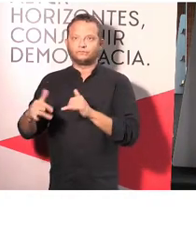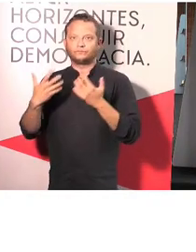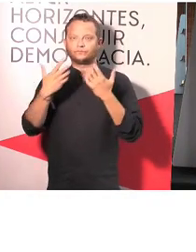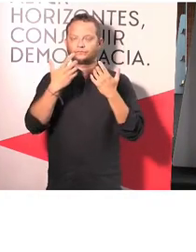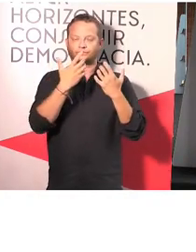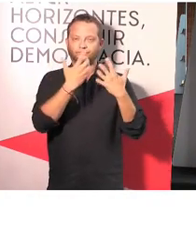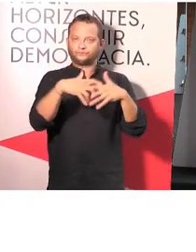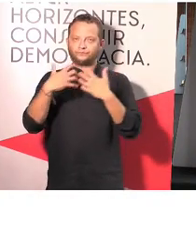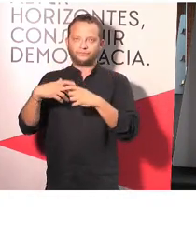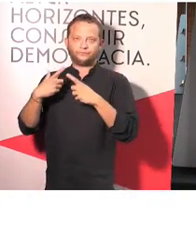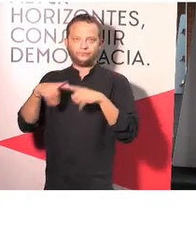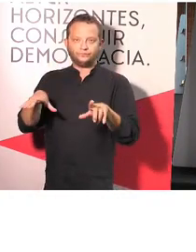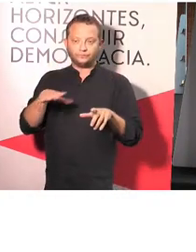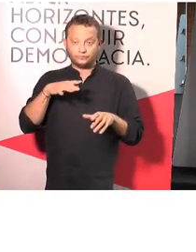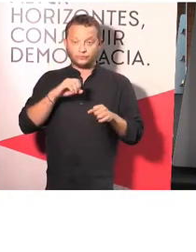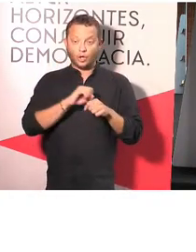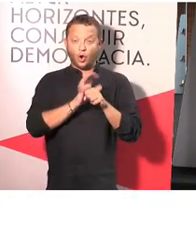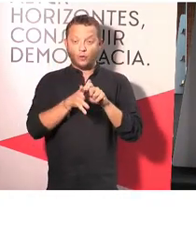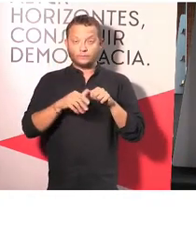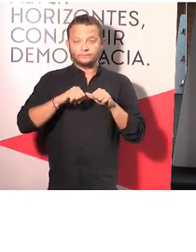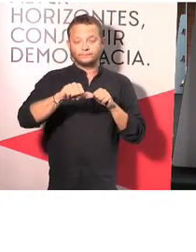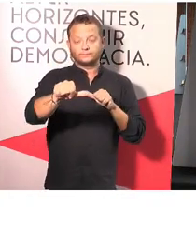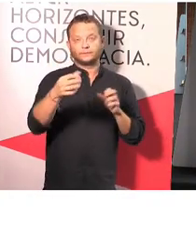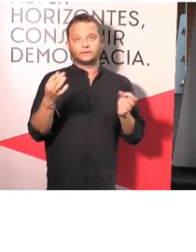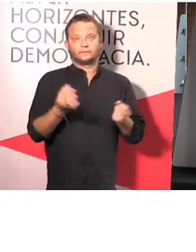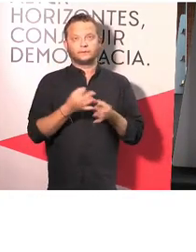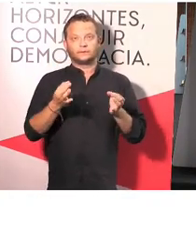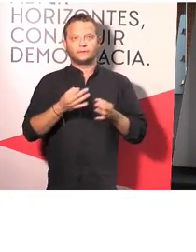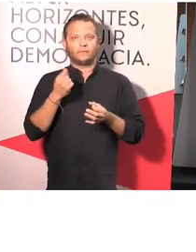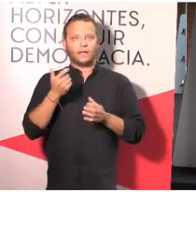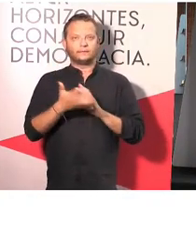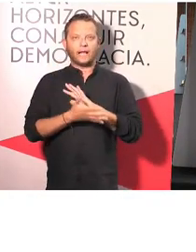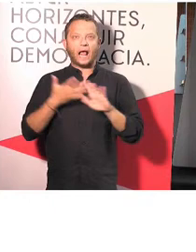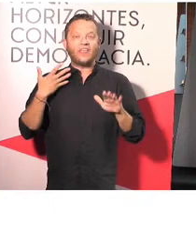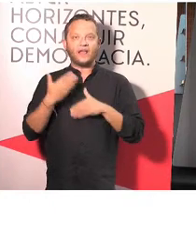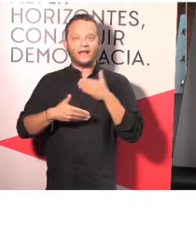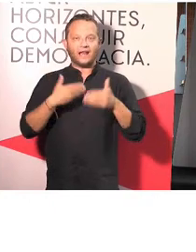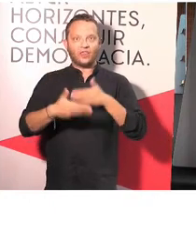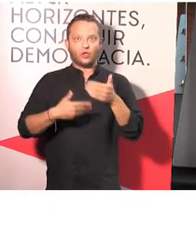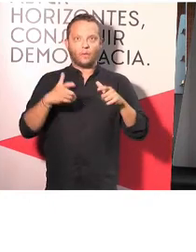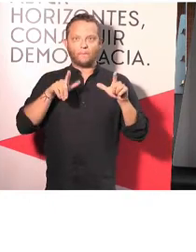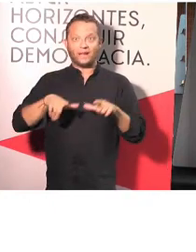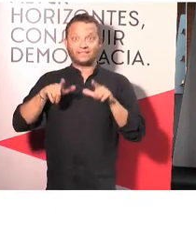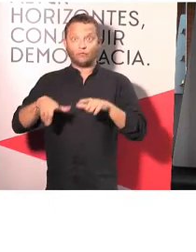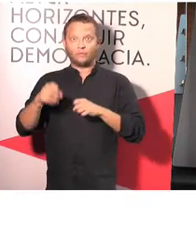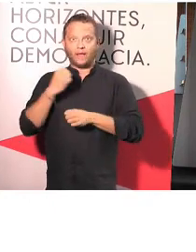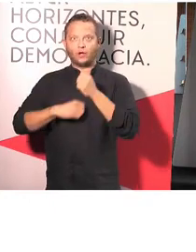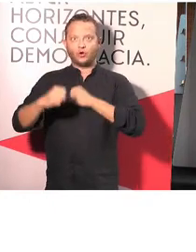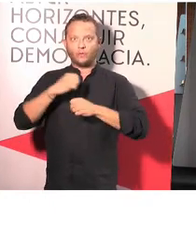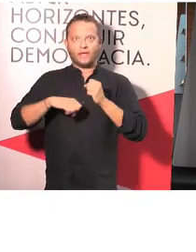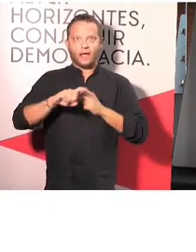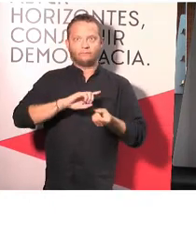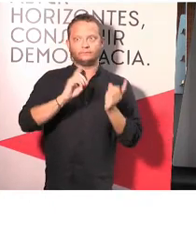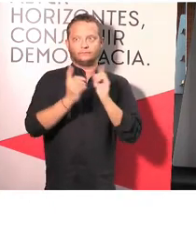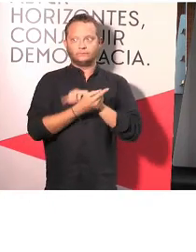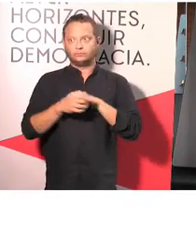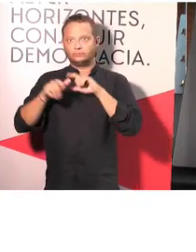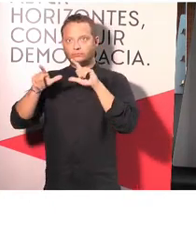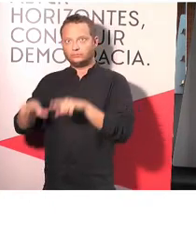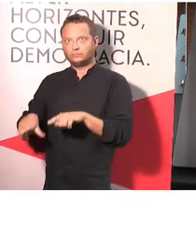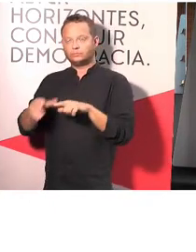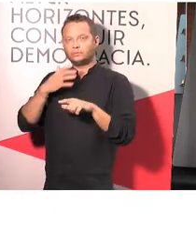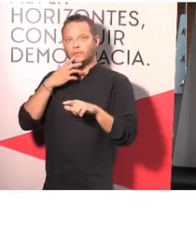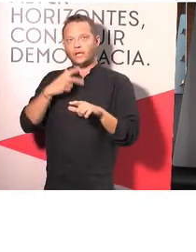industrias, ¿no? A partir del COVID lo que ocurre es que hay una aceleración de esta plataformización de la economía, donde prácticamente